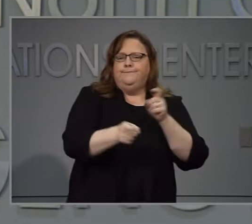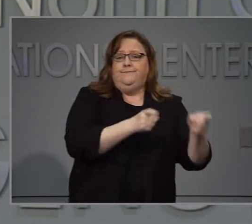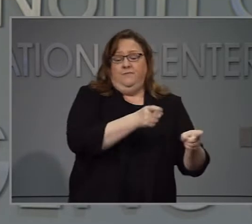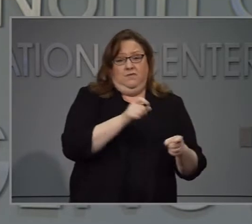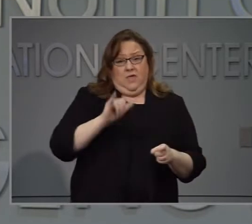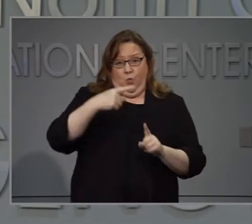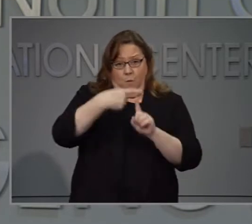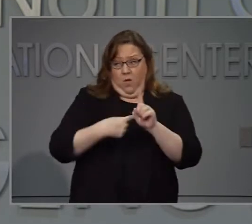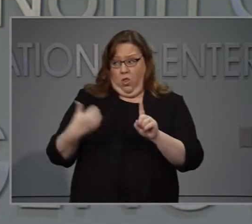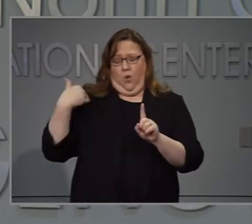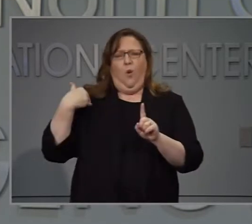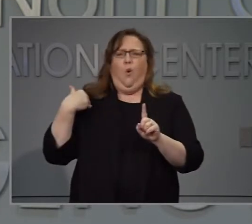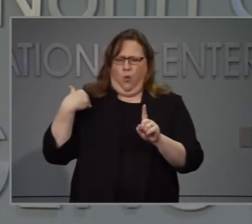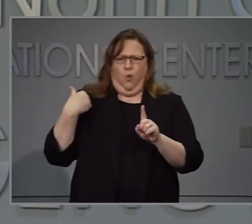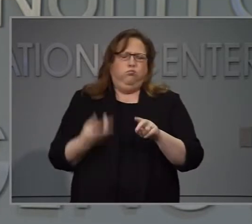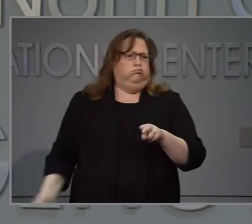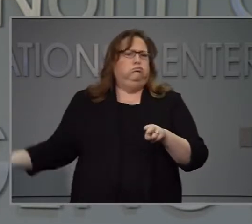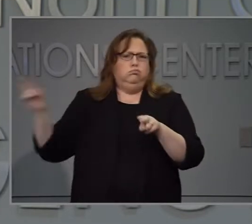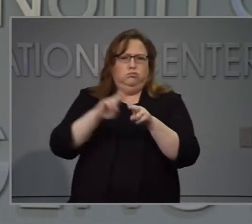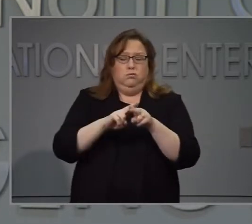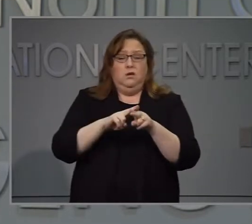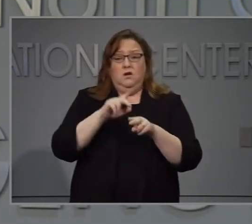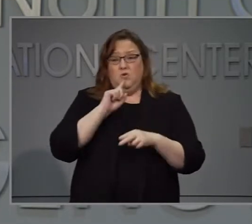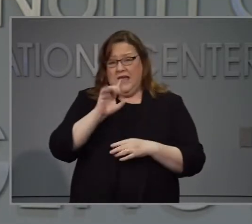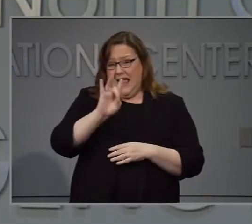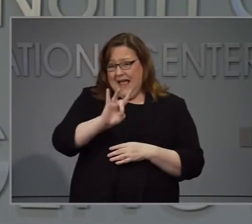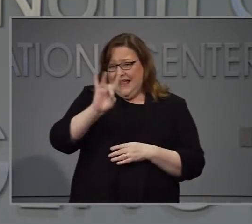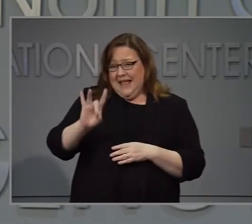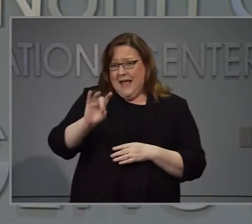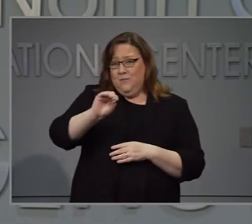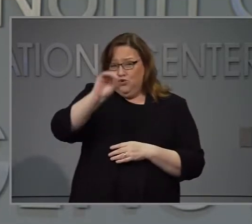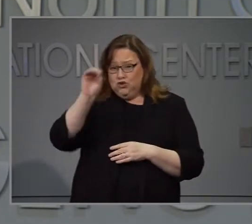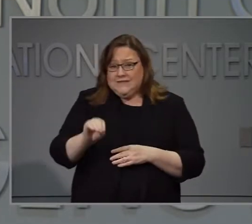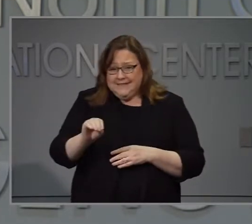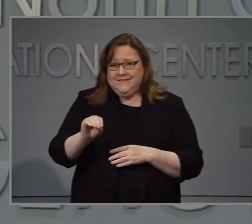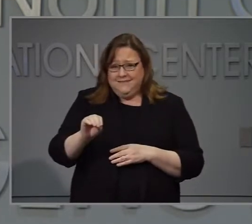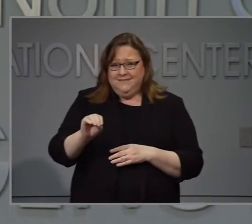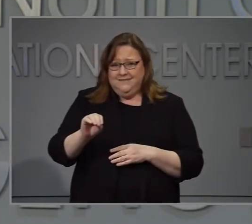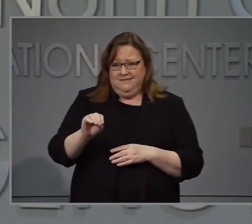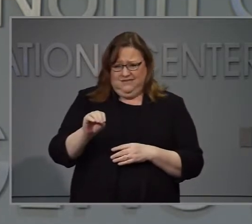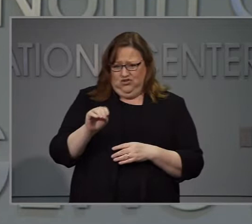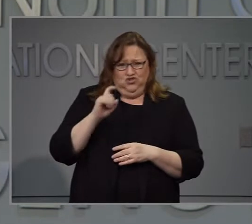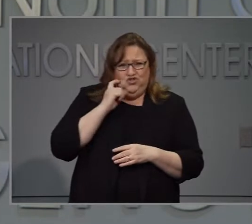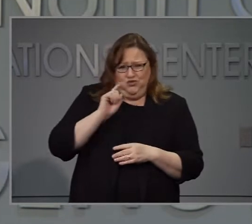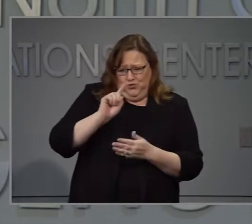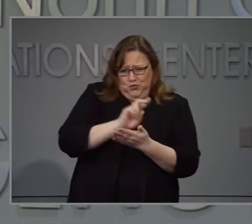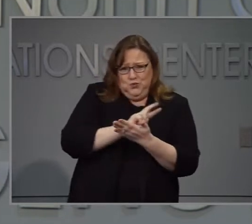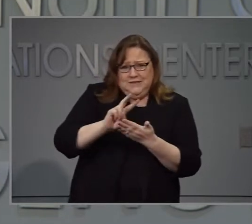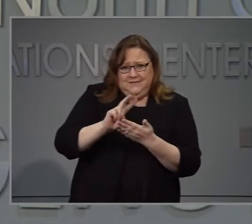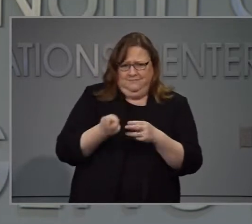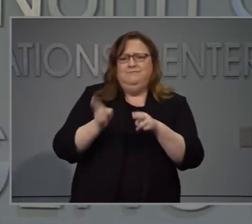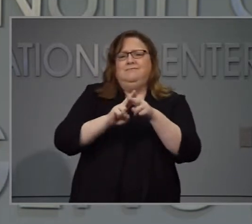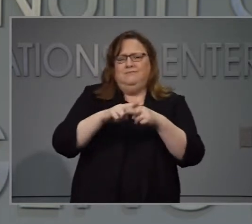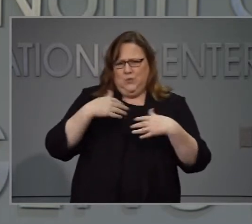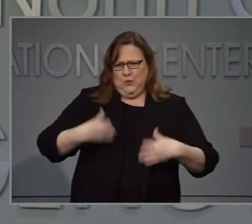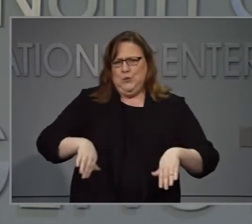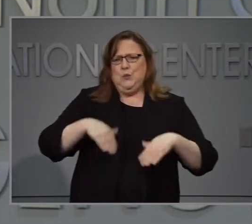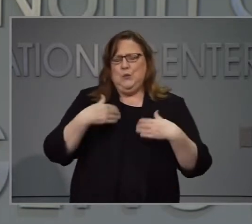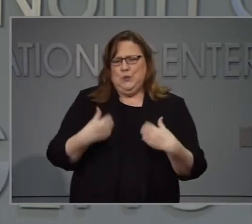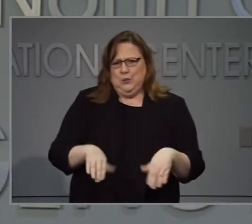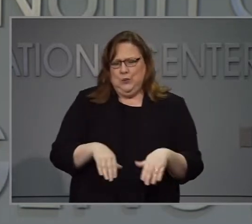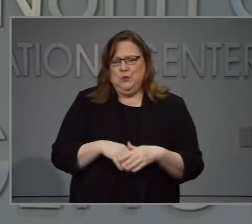hace un mes de hecho las pruebas en nuestro estado han aumentado en un 88 por ciento en las últimas dos semanas